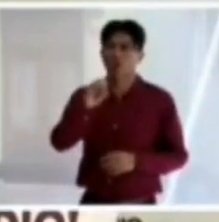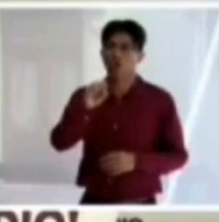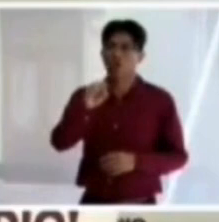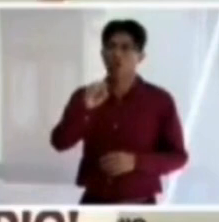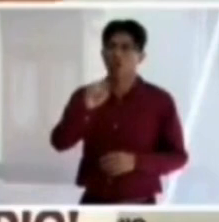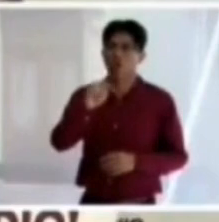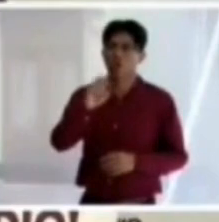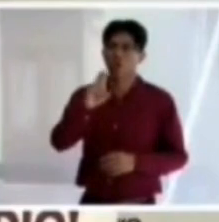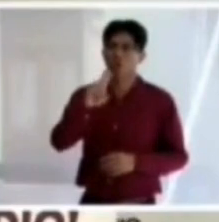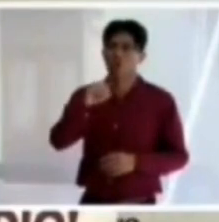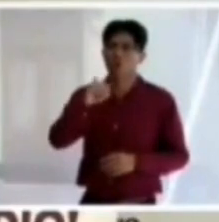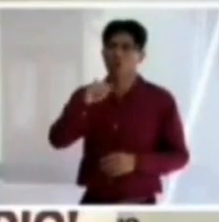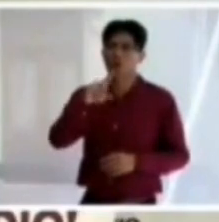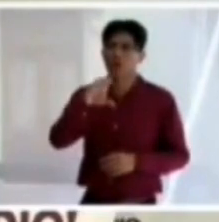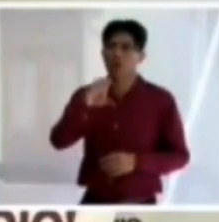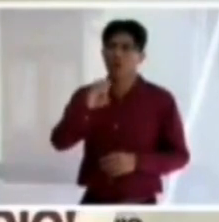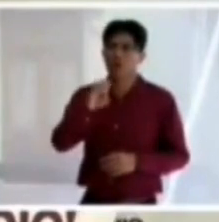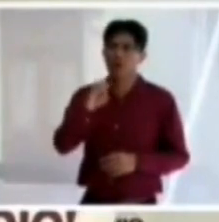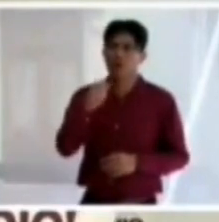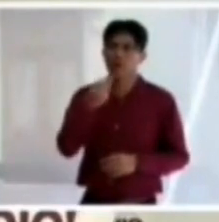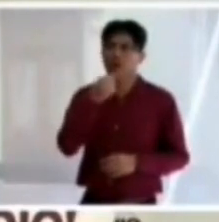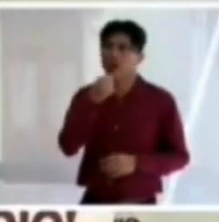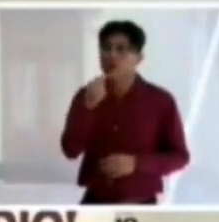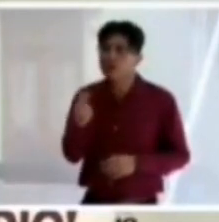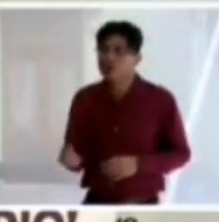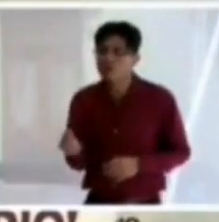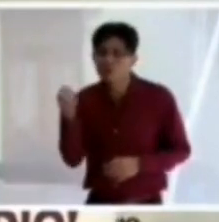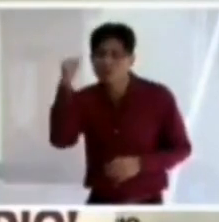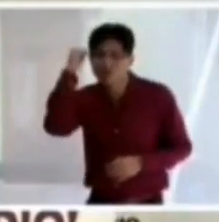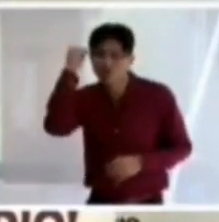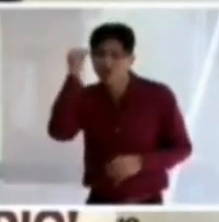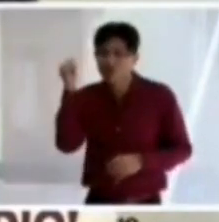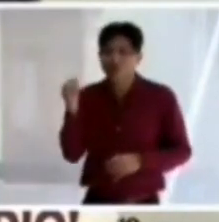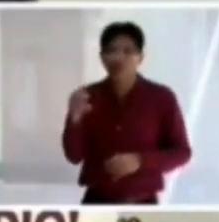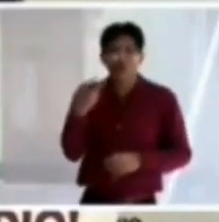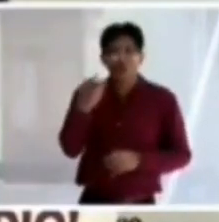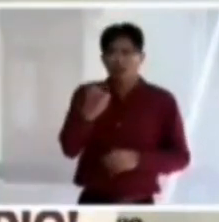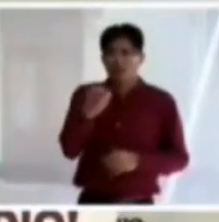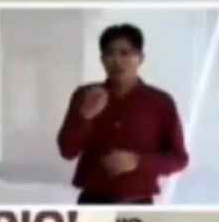como, y se lo endosaban a un niño. Indígena, son expresiones racistas.